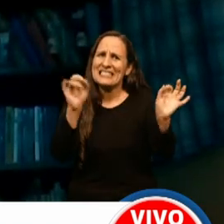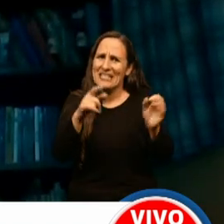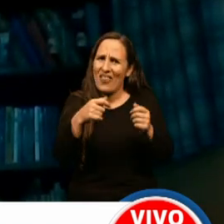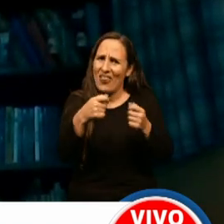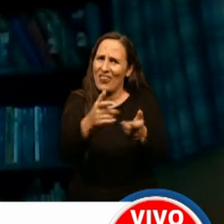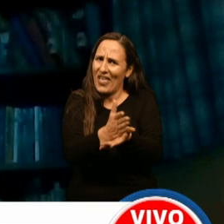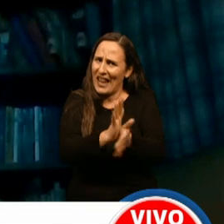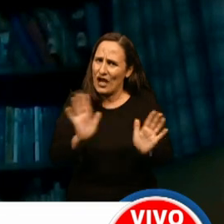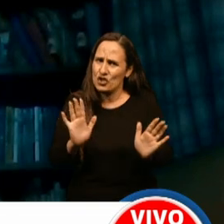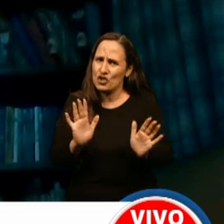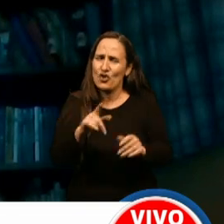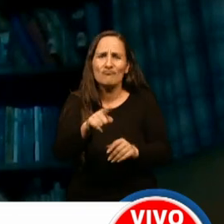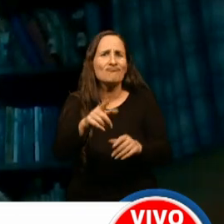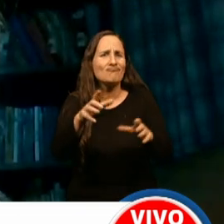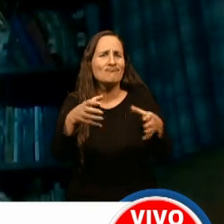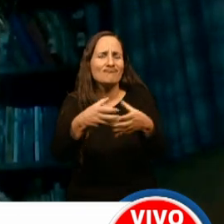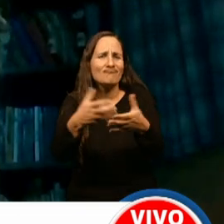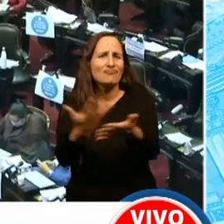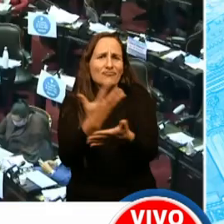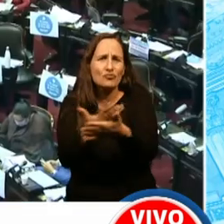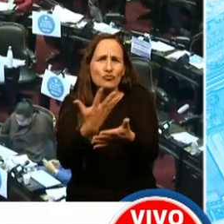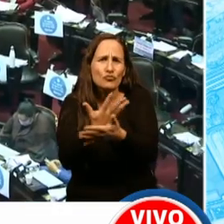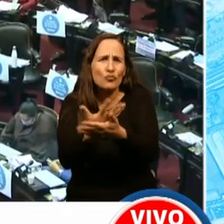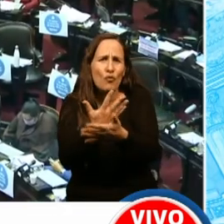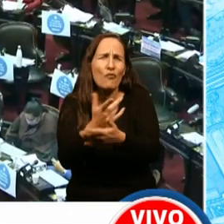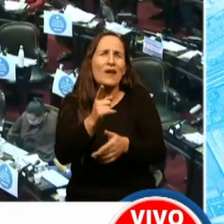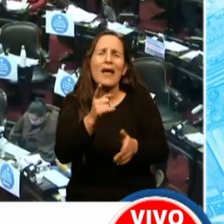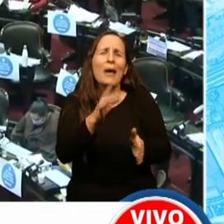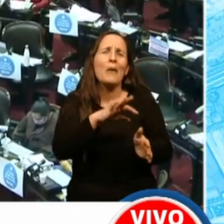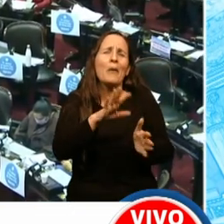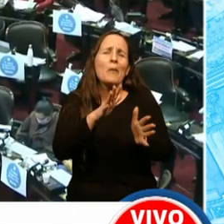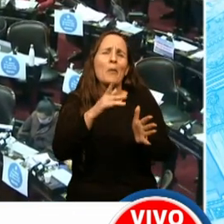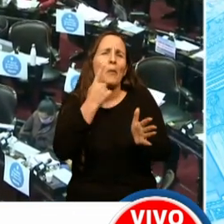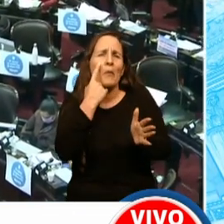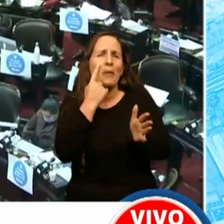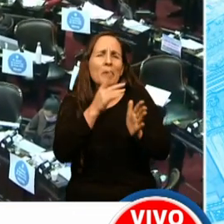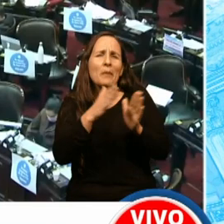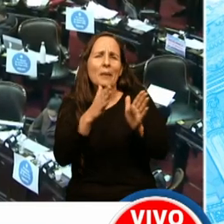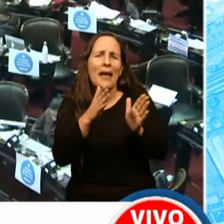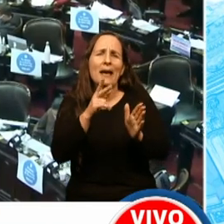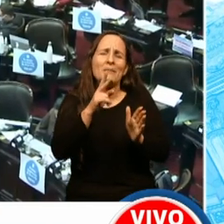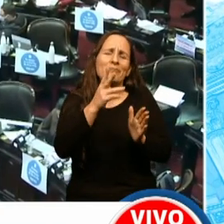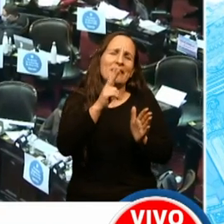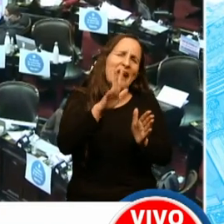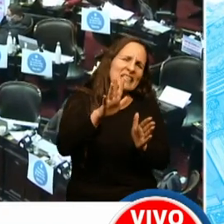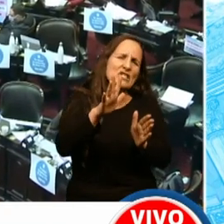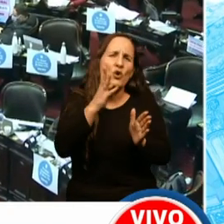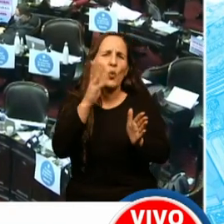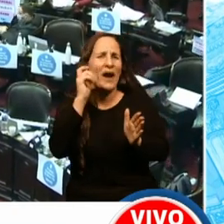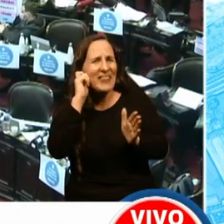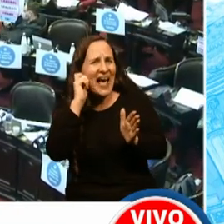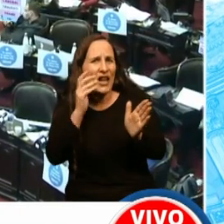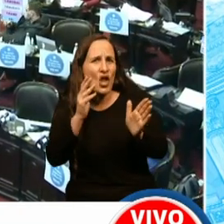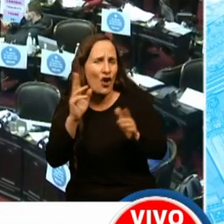que el sufrimiento la lleva a un promedio de vida entre 35 y 40 años estamos recién